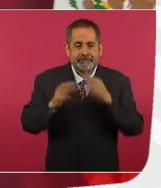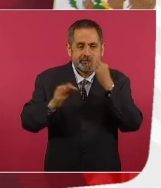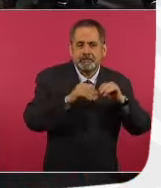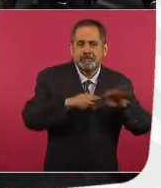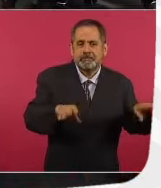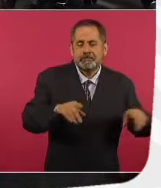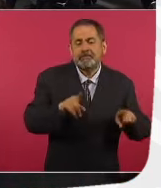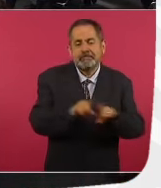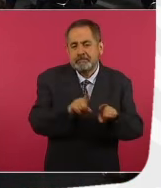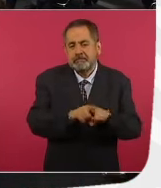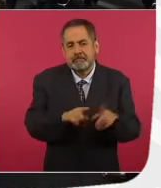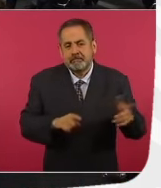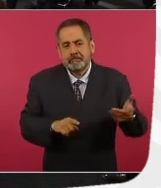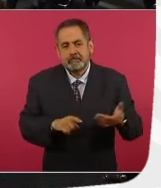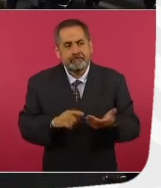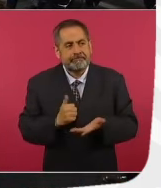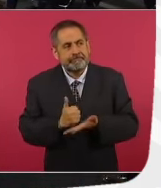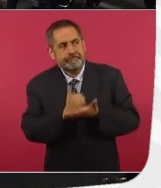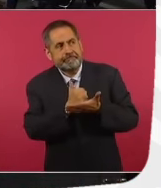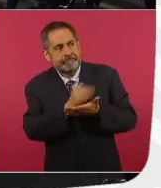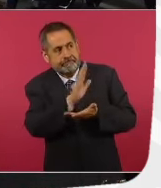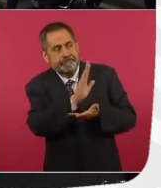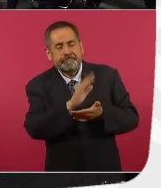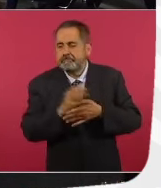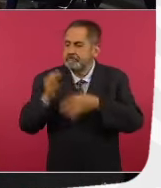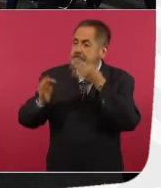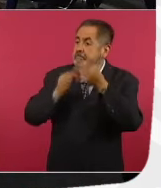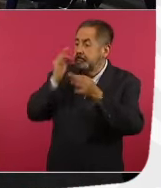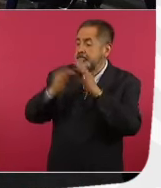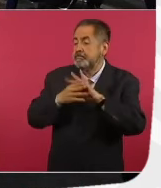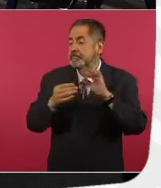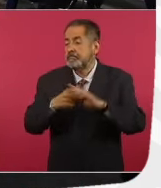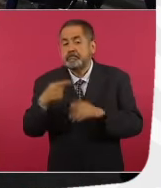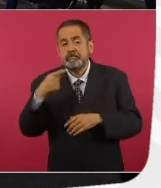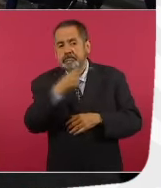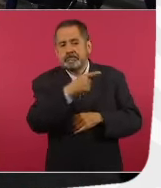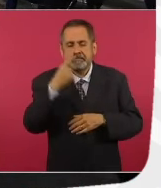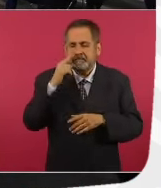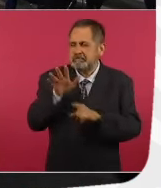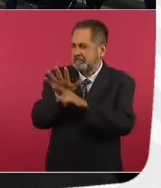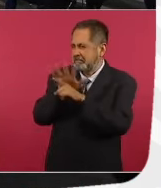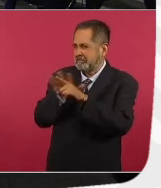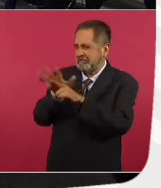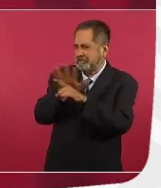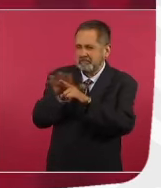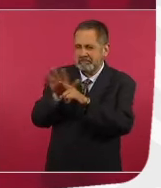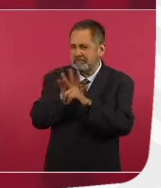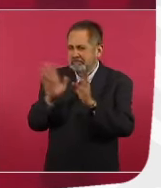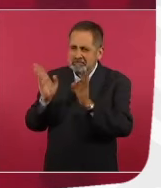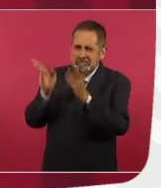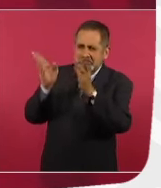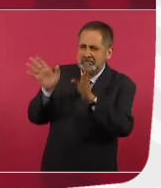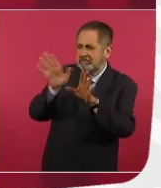información que ayudan a manipular para